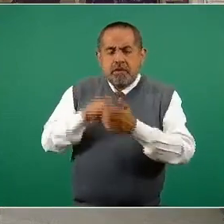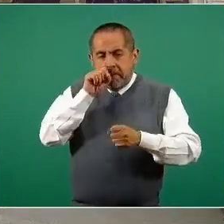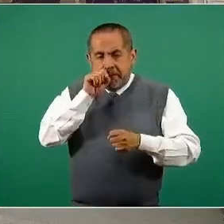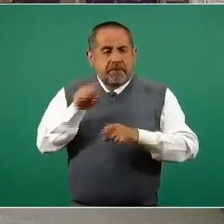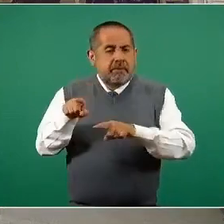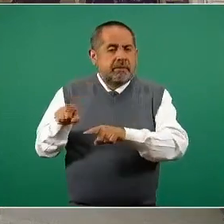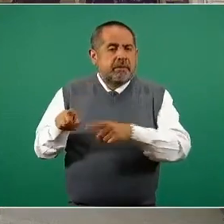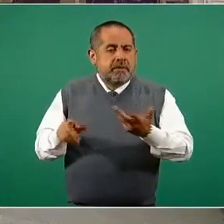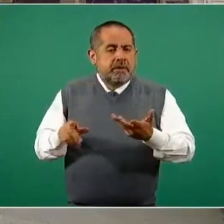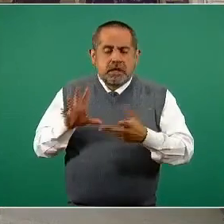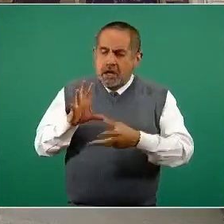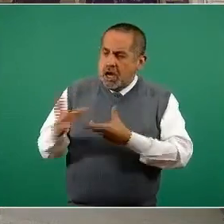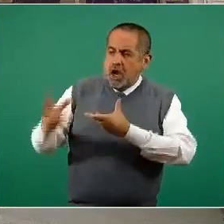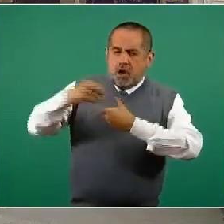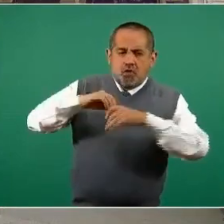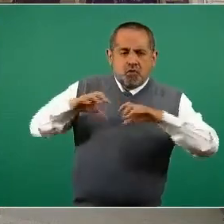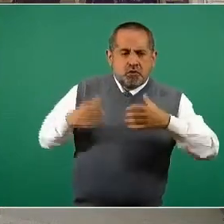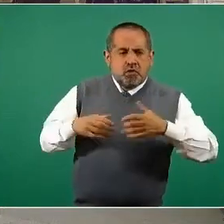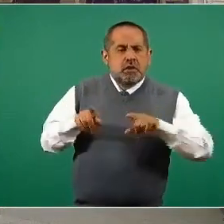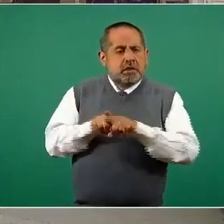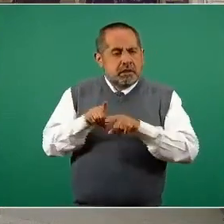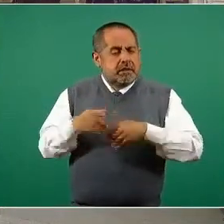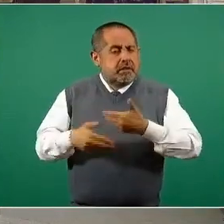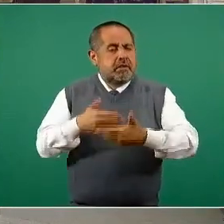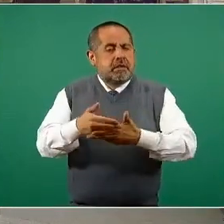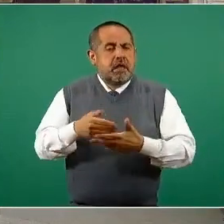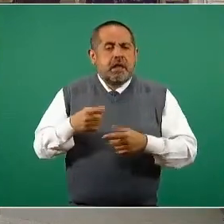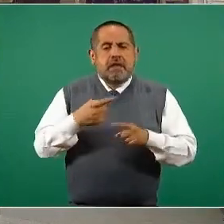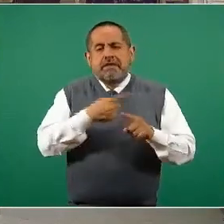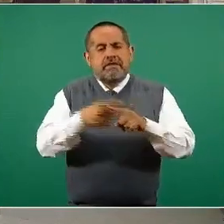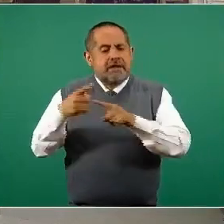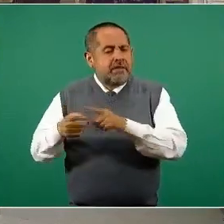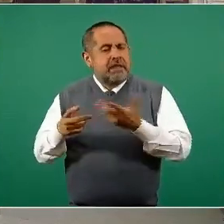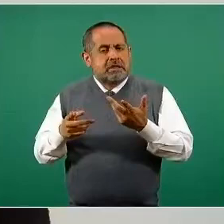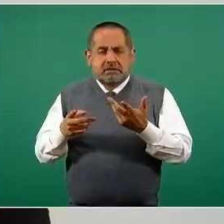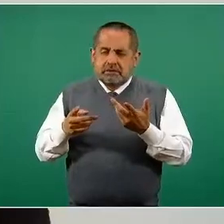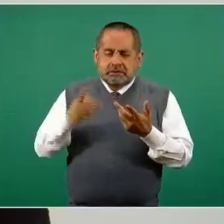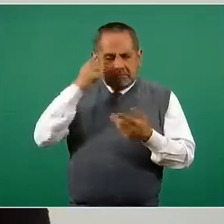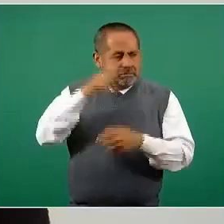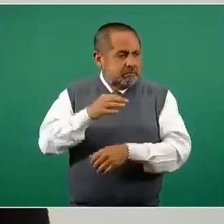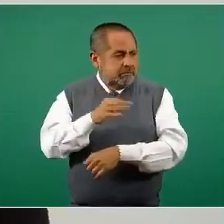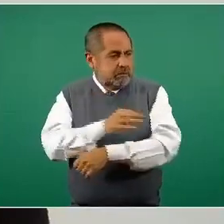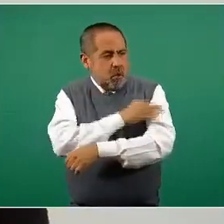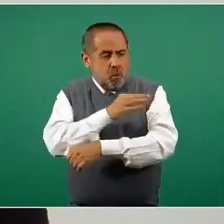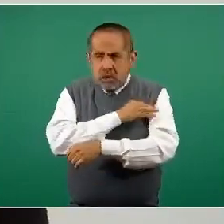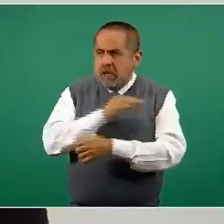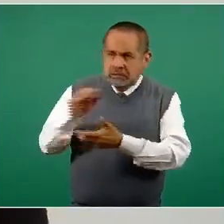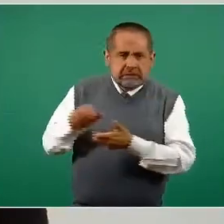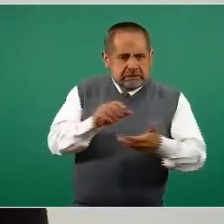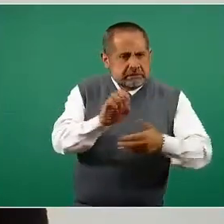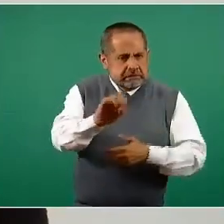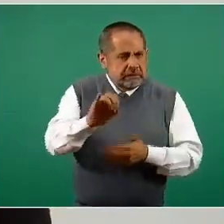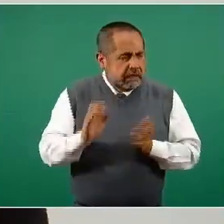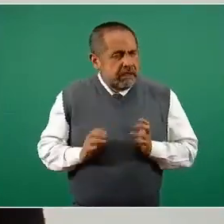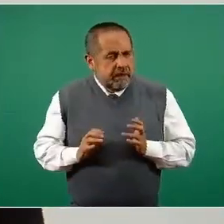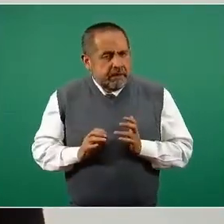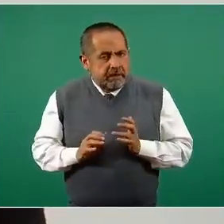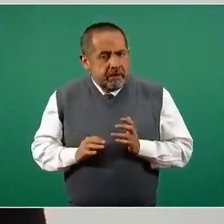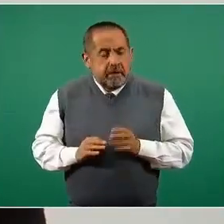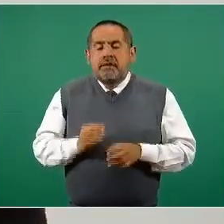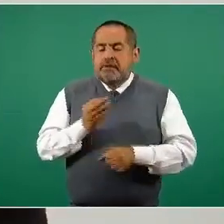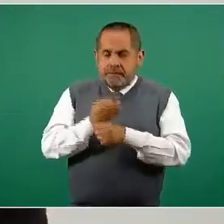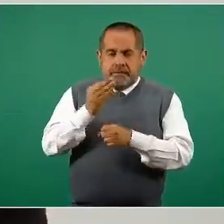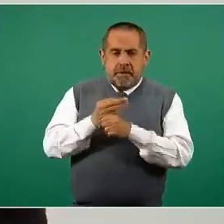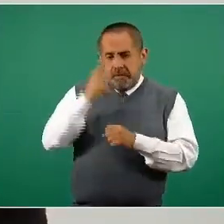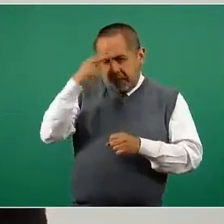la inclusión y por lo tanto proveeduría de vacunas para el país, y por lo tanto está